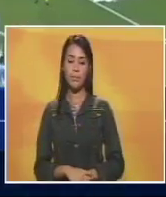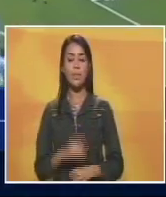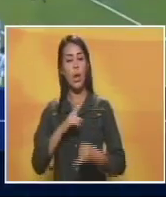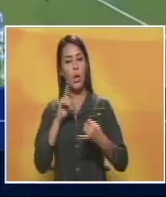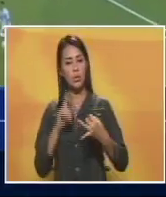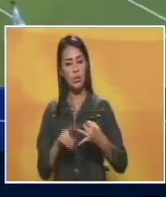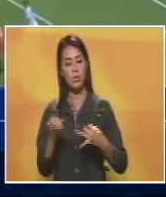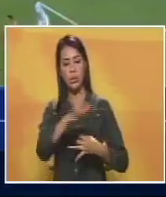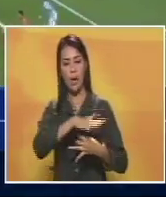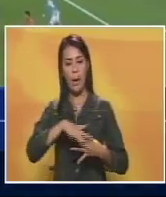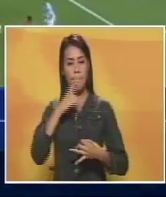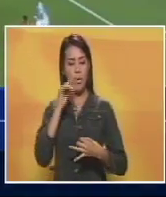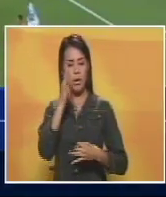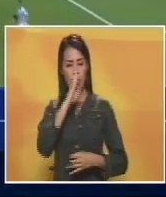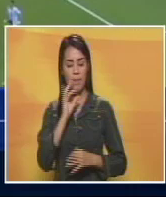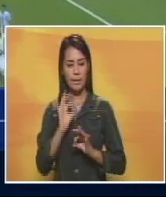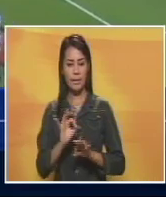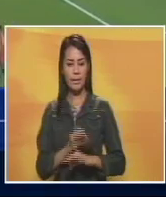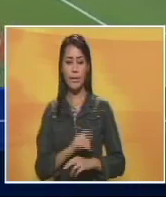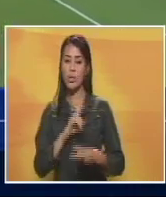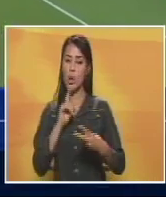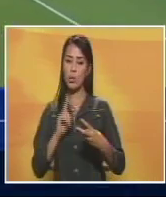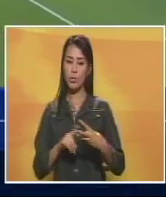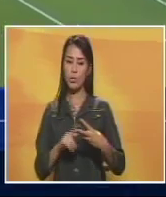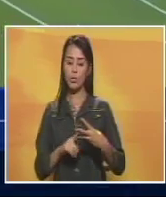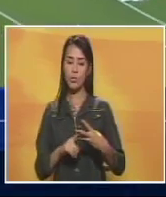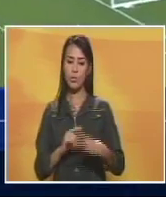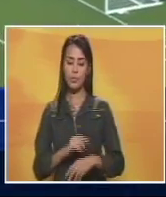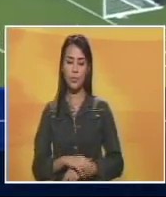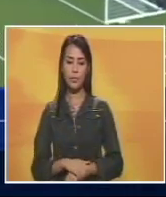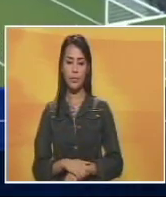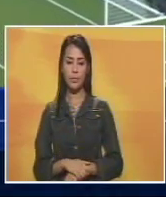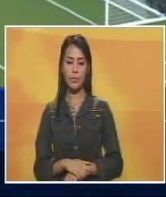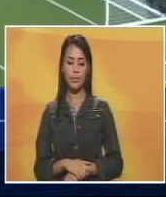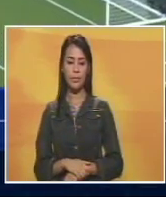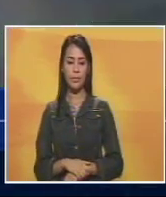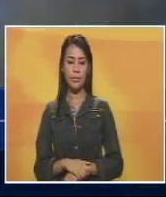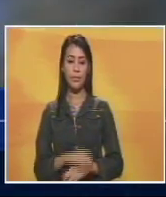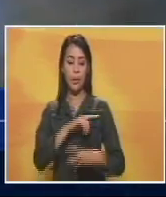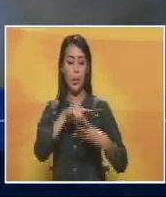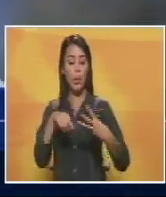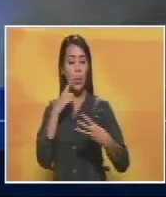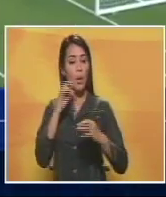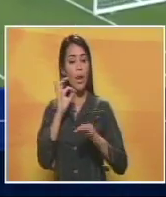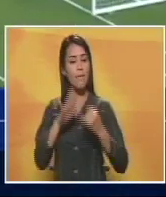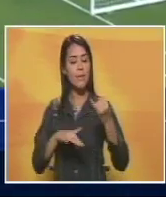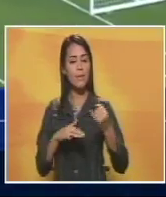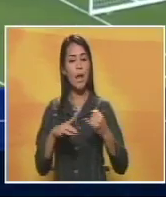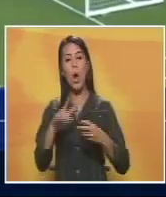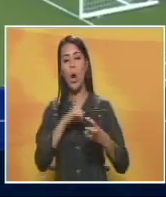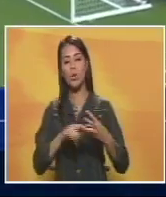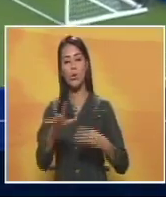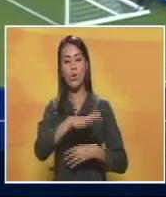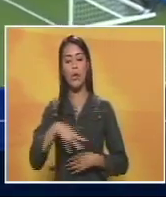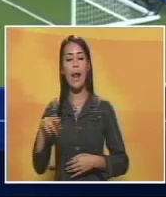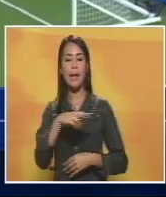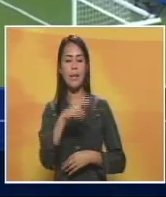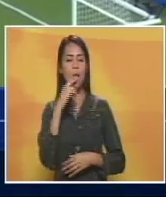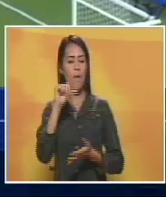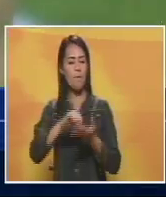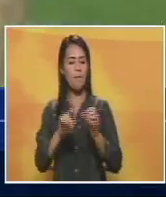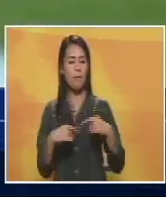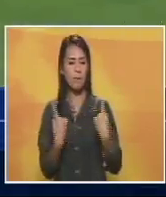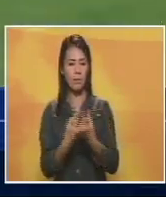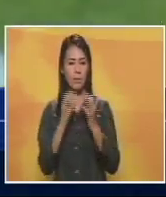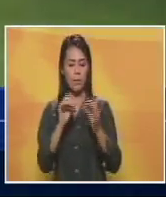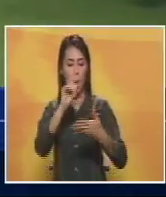en el Mineirão de Belo Horizonte y en la Arena Grêmio de Porto Alegre y la final en el Maracaná, en Río de Janeiro.